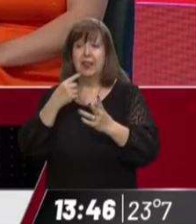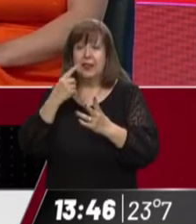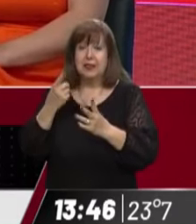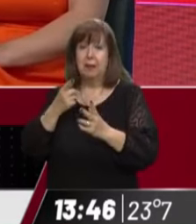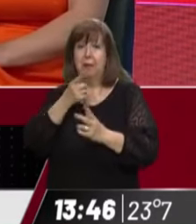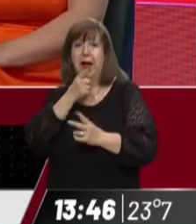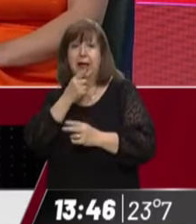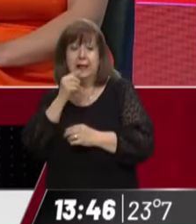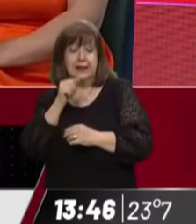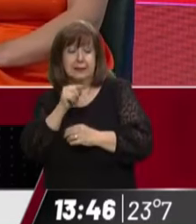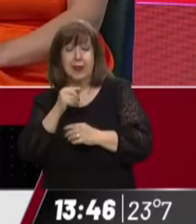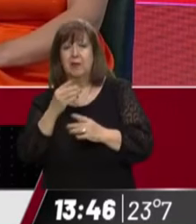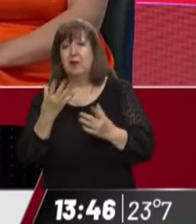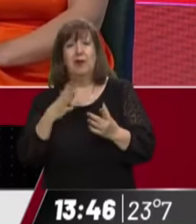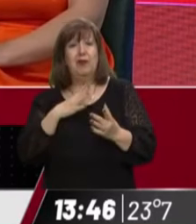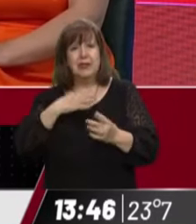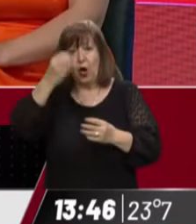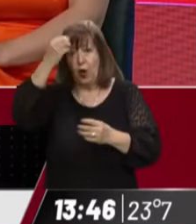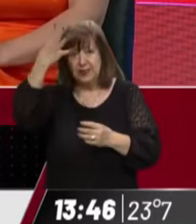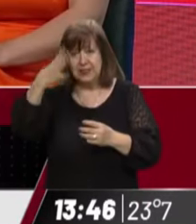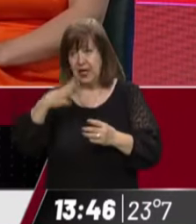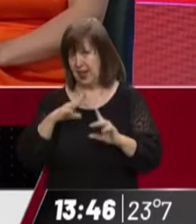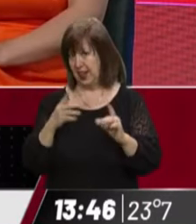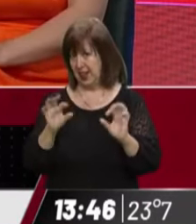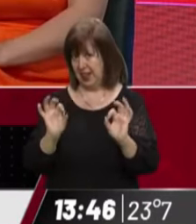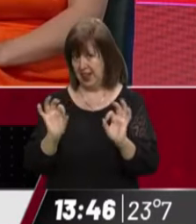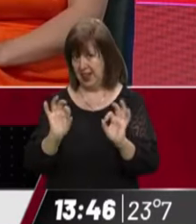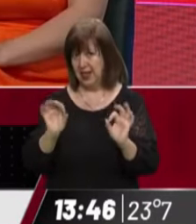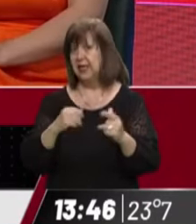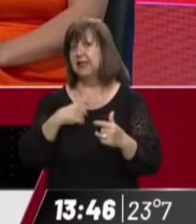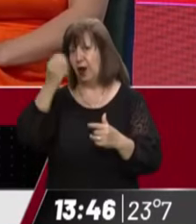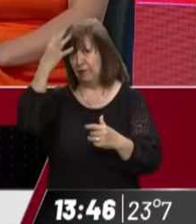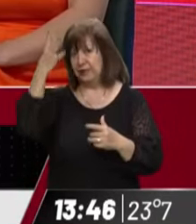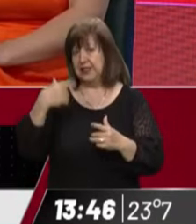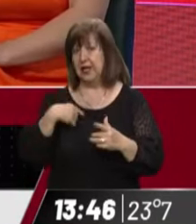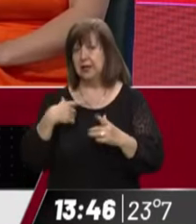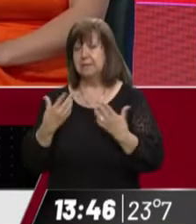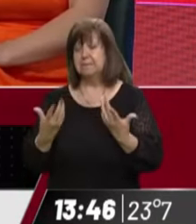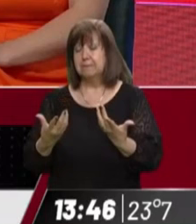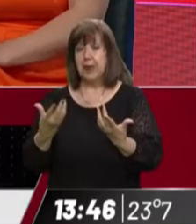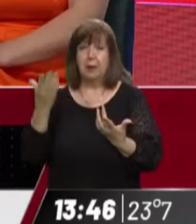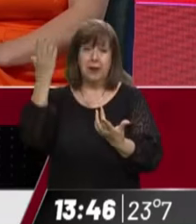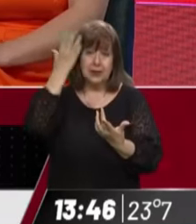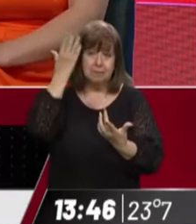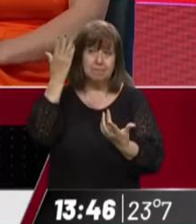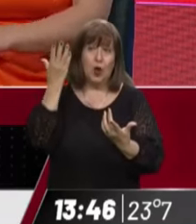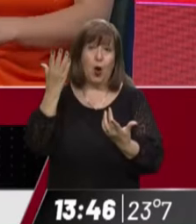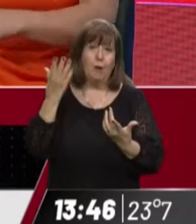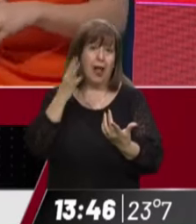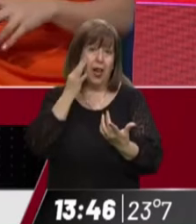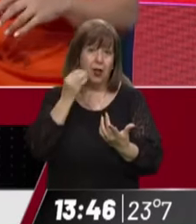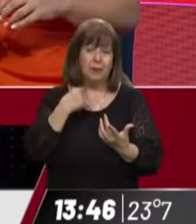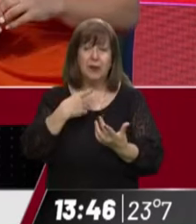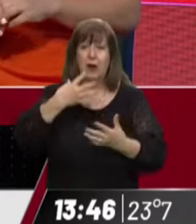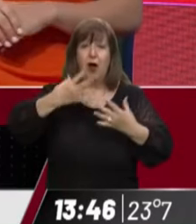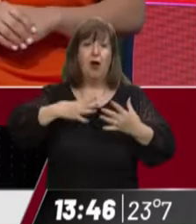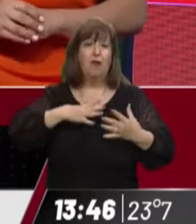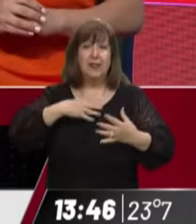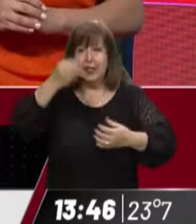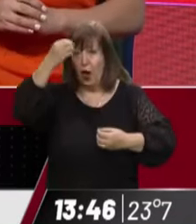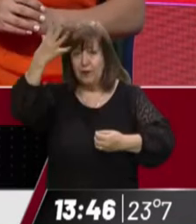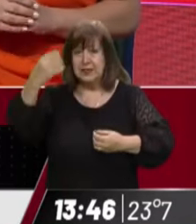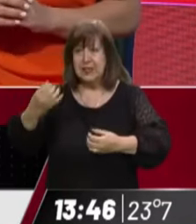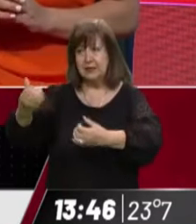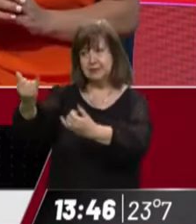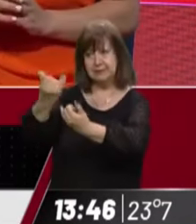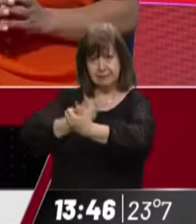llegado a los alrededores del momento, del impacto, ¿verdad?, y la conmoción que tuvo de alguna manera. Pero hasta no tener lo que es la